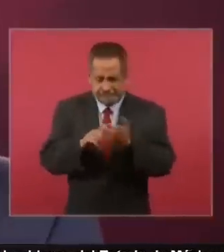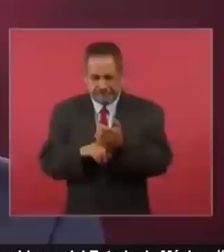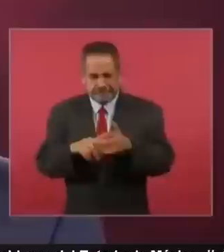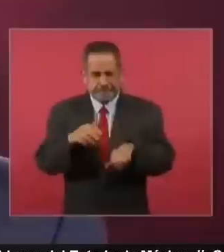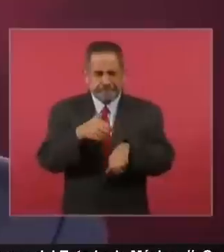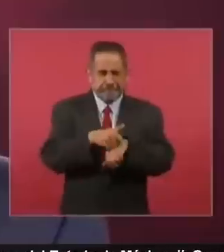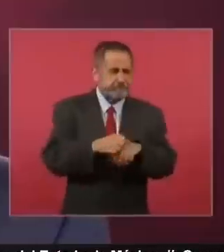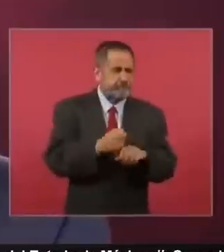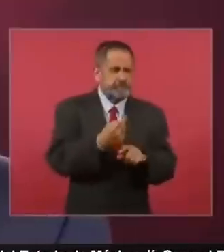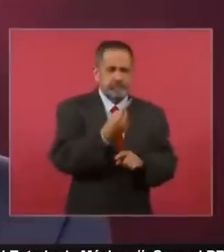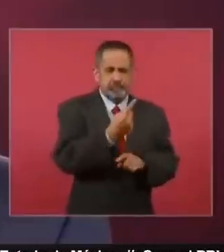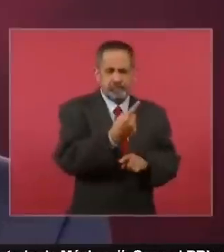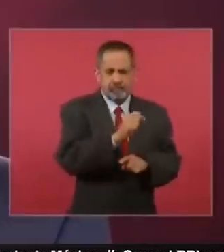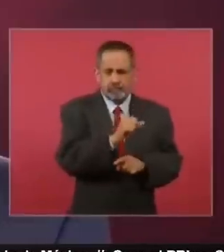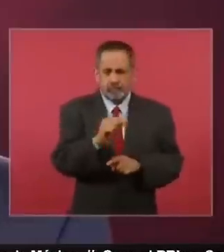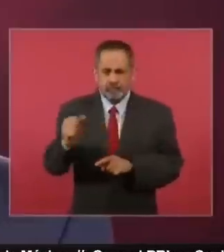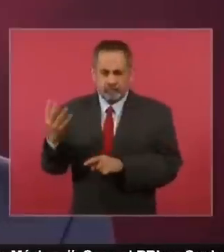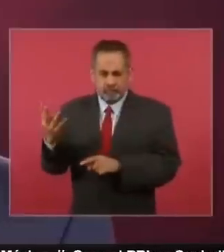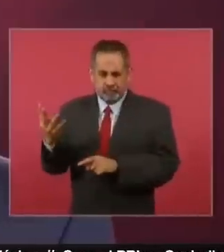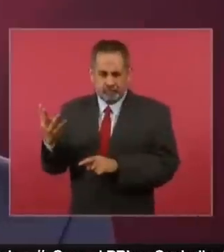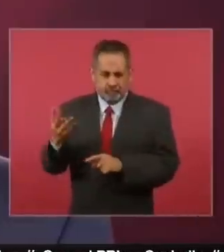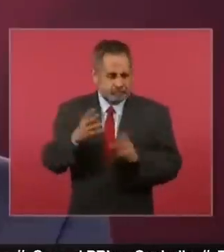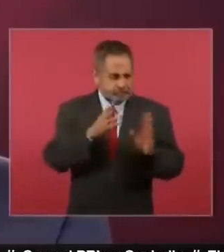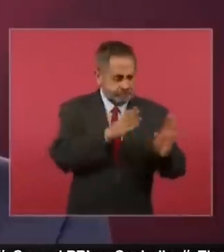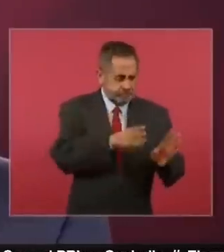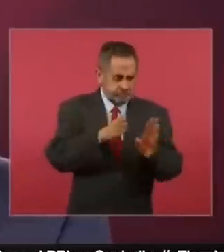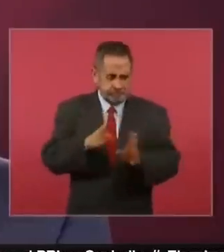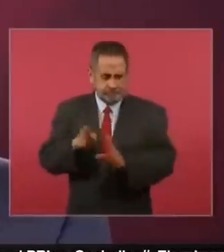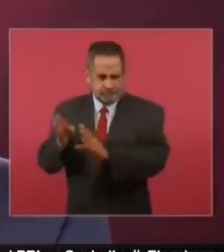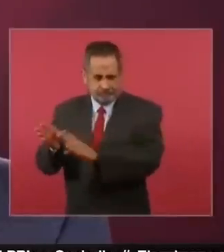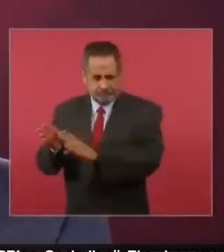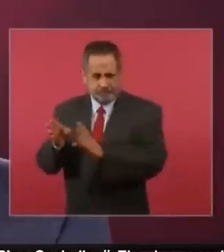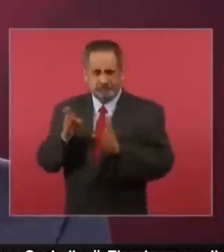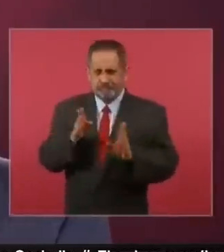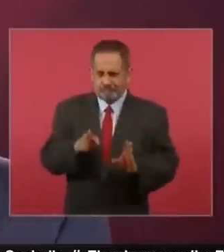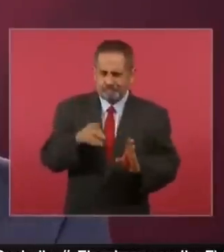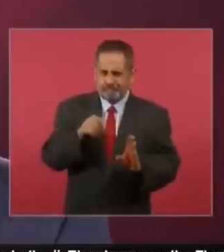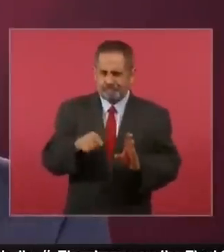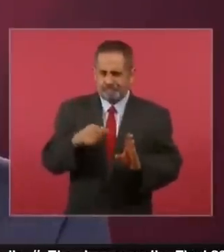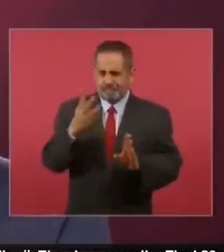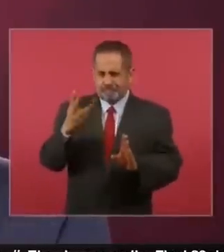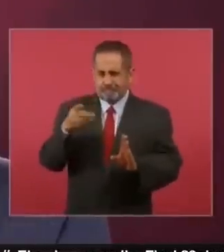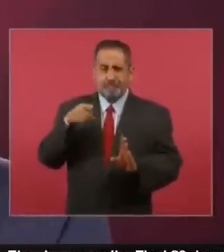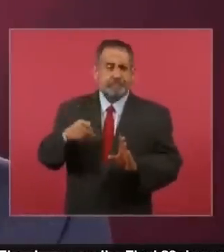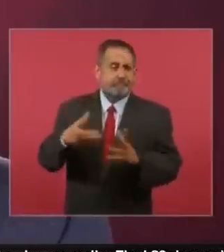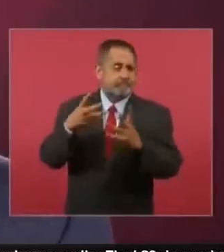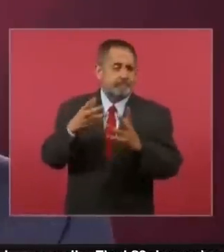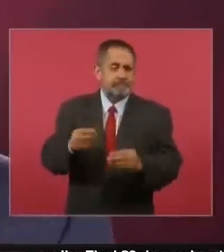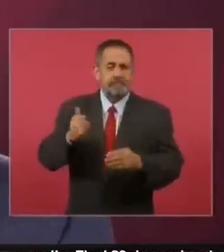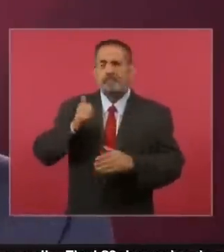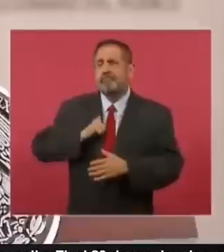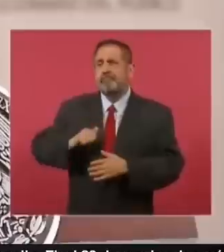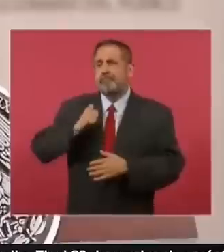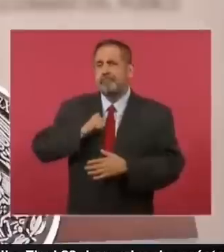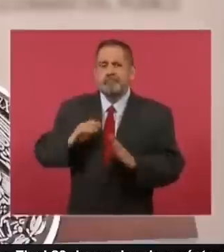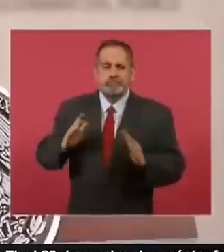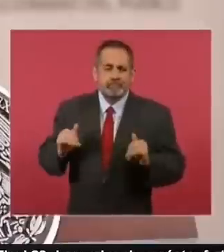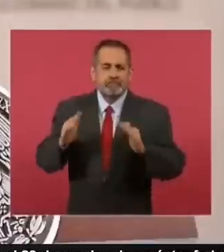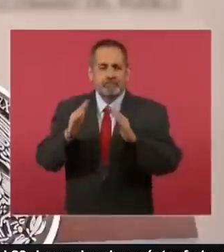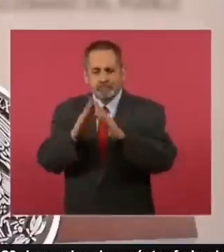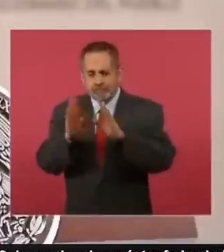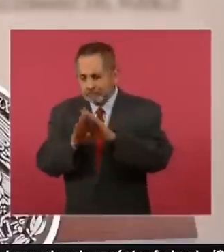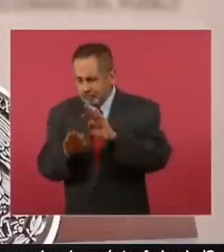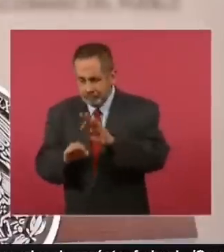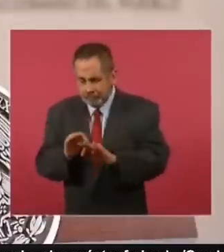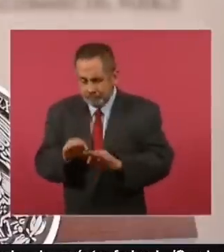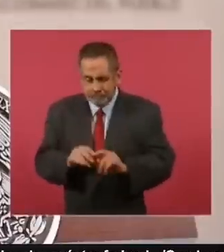los tramos del uno al cuatro que sería el que incluiría el mayor número de monumentos finalmente